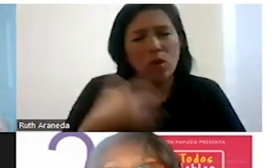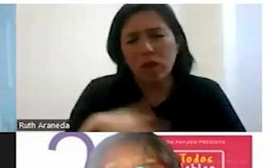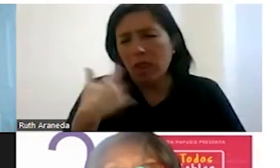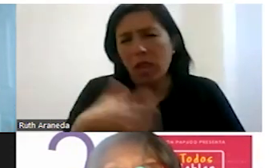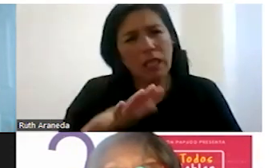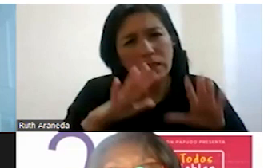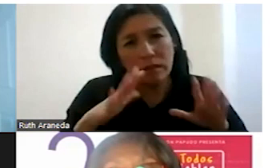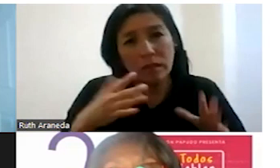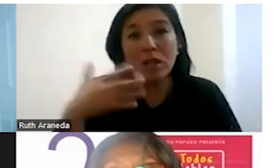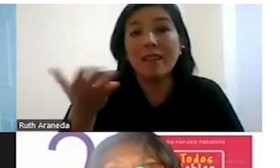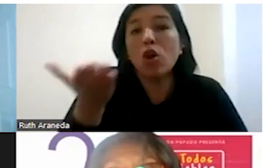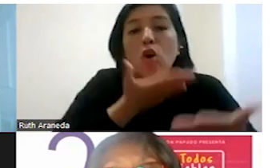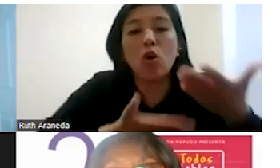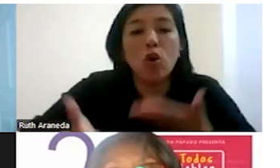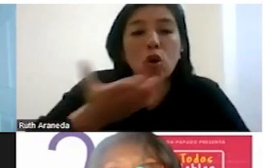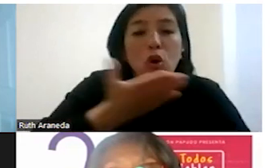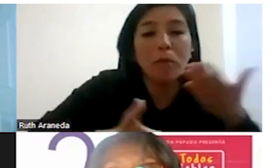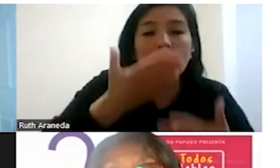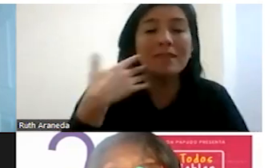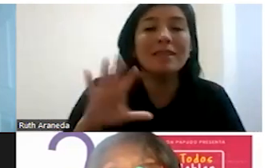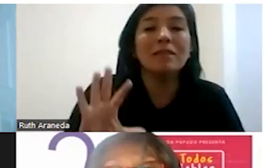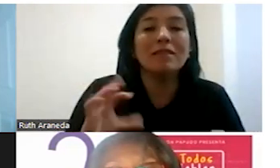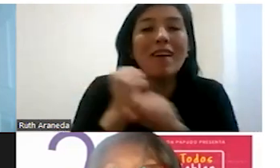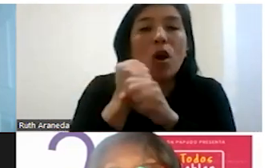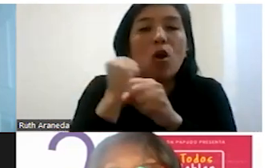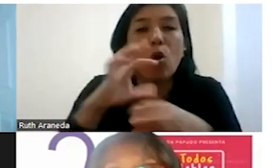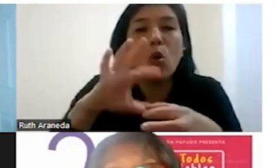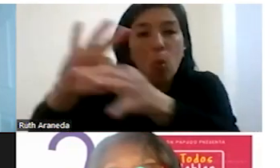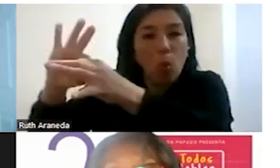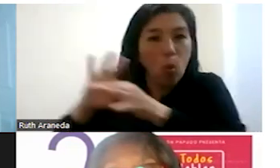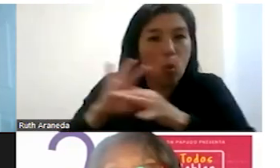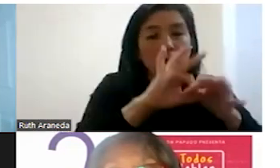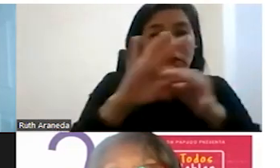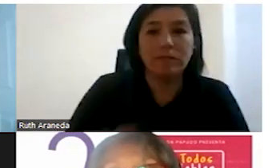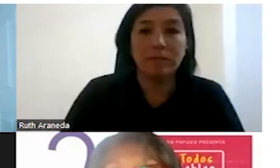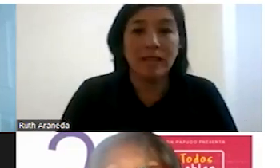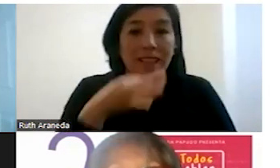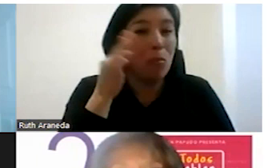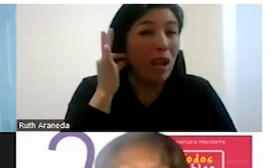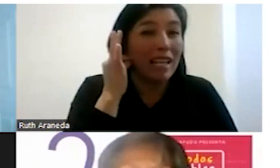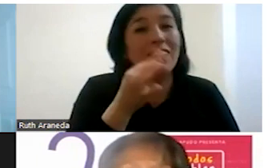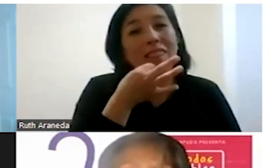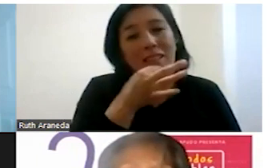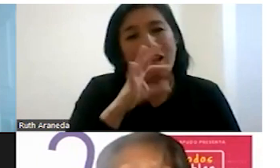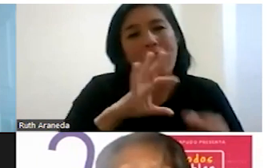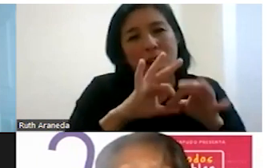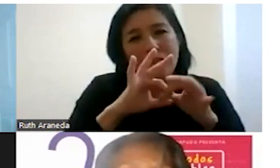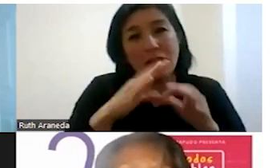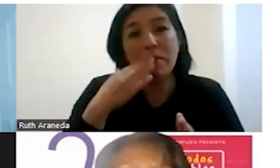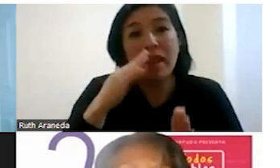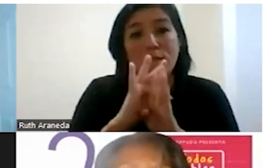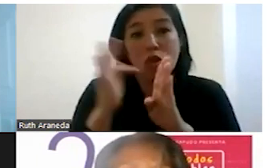es súper importante compartir y generar vínculos. Muchas gracias, Juanita. Gracias. Y bueno, a la Fundación Papudo